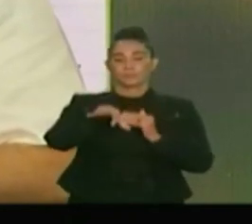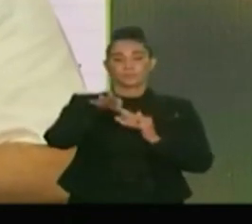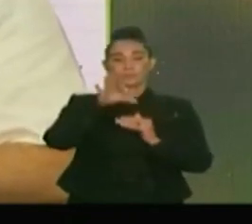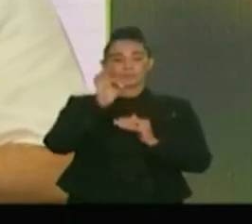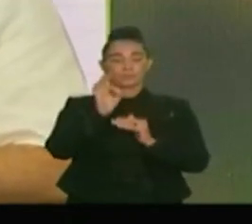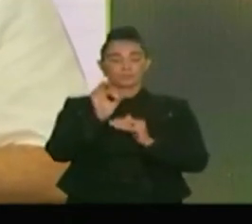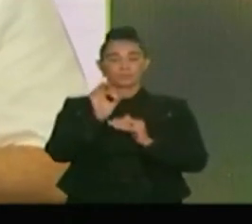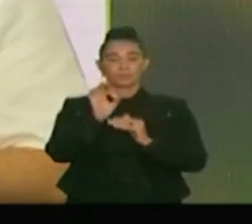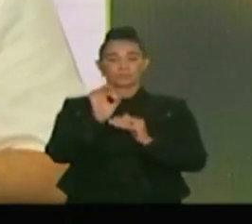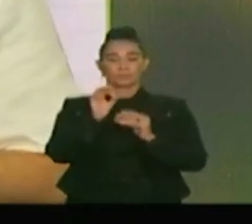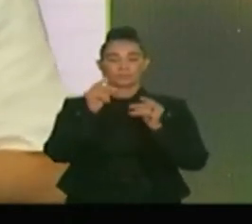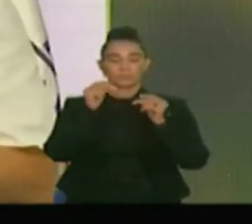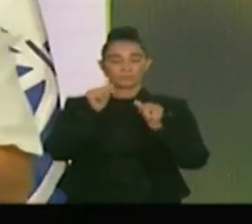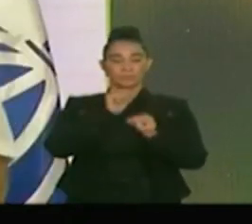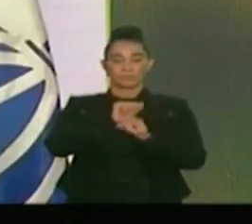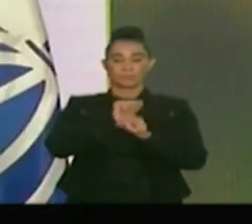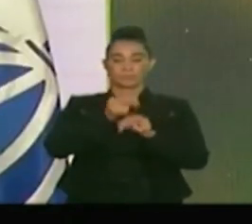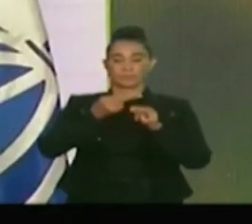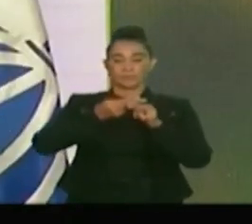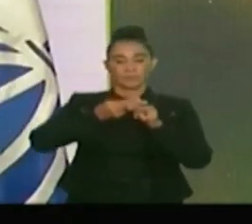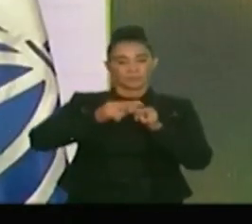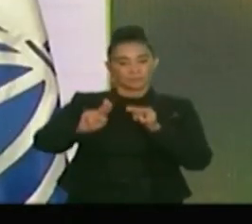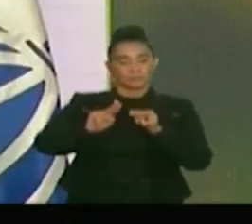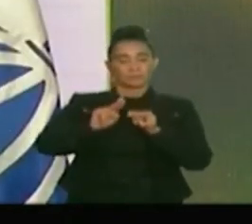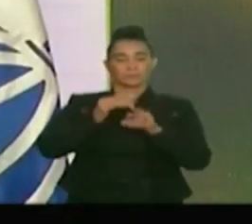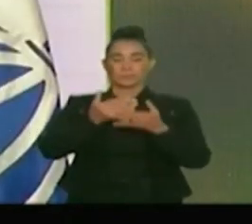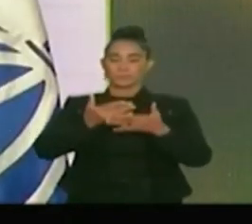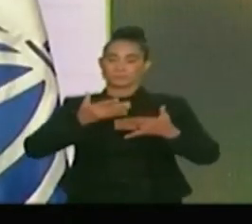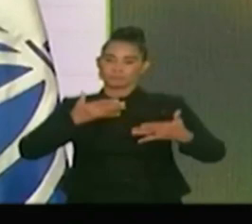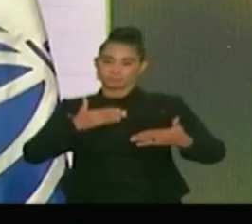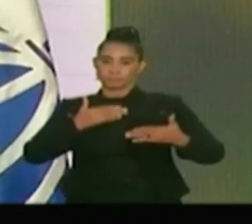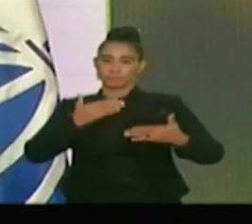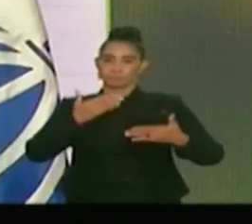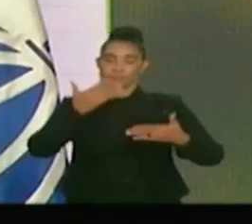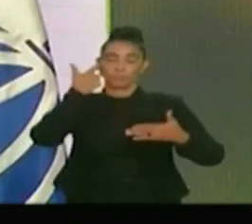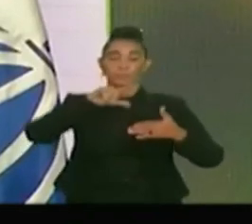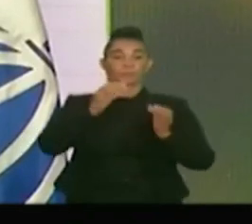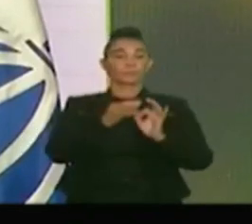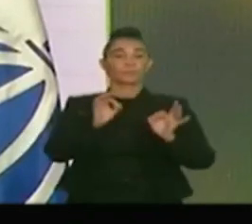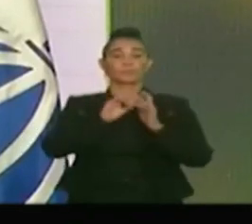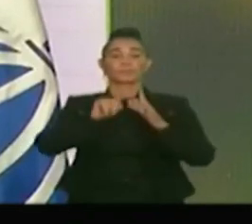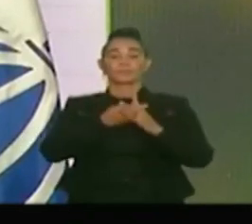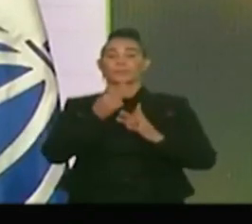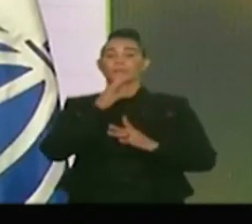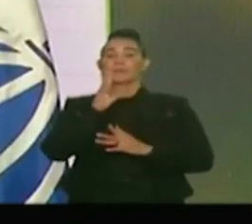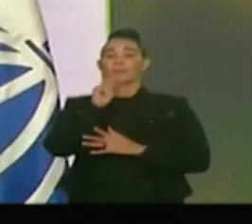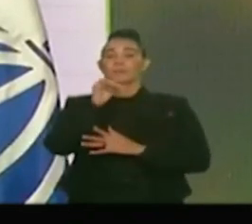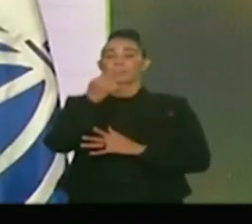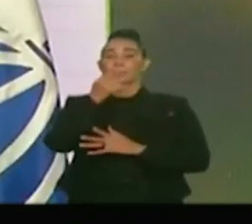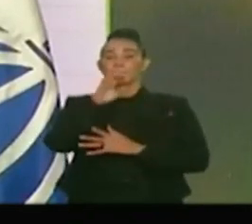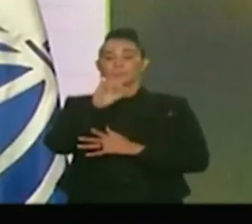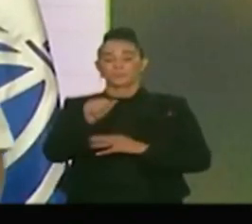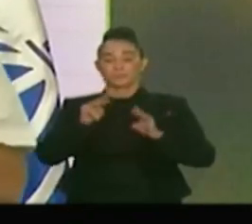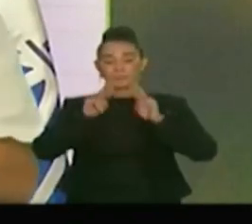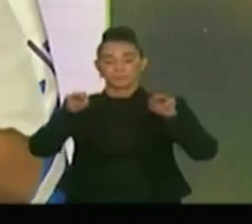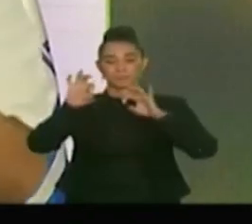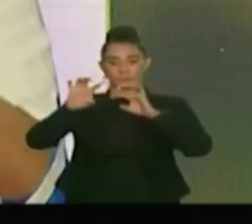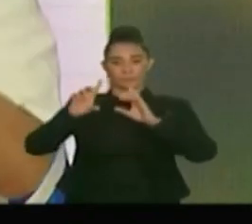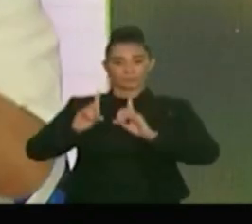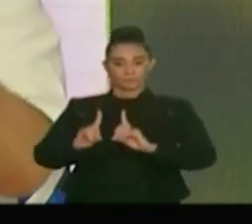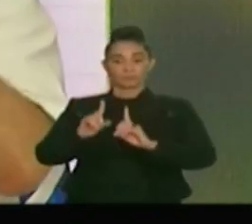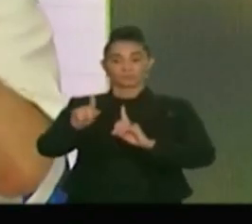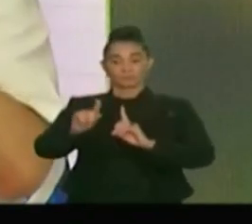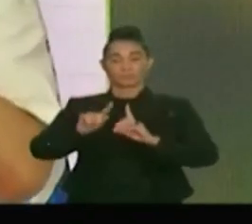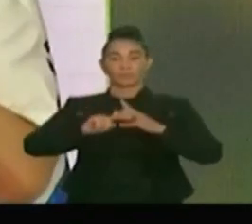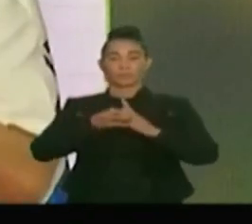a corto, a mediano y a largo plazo, y por eso hablaba Miguel también del Ministerio de Educación. Tenemos que